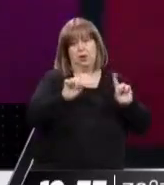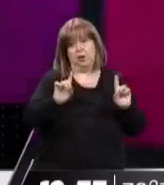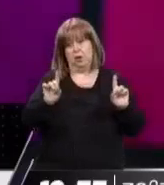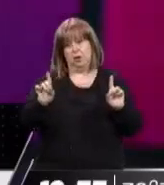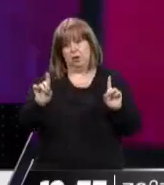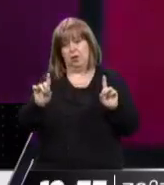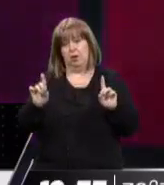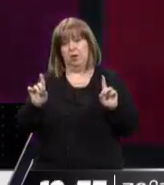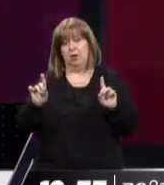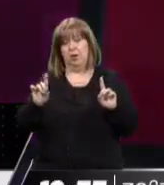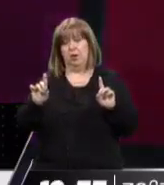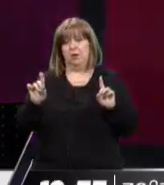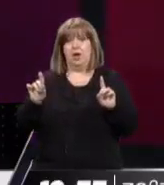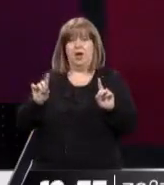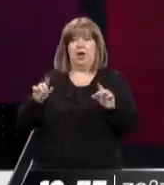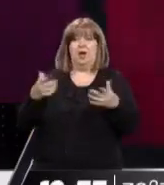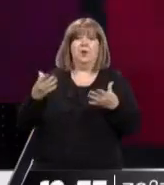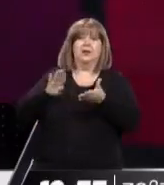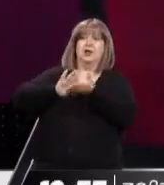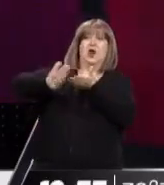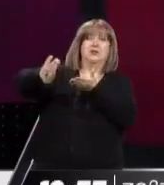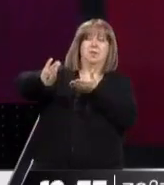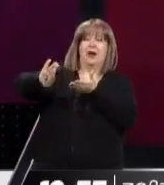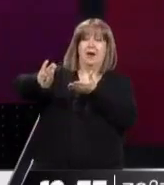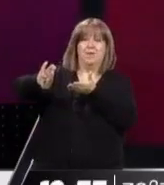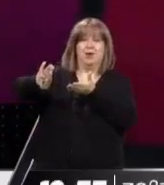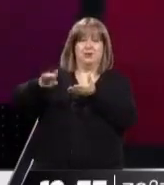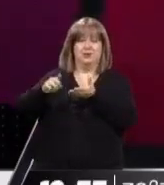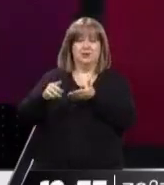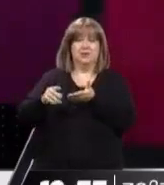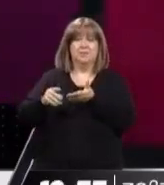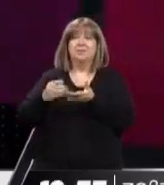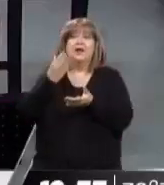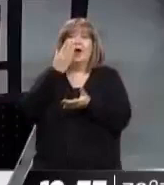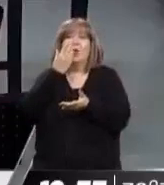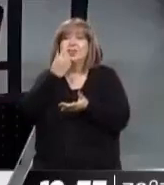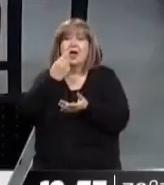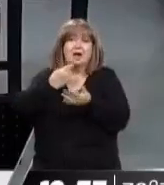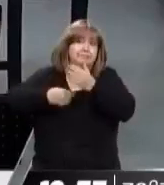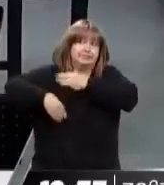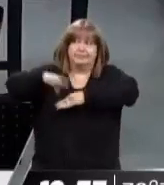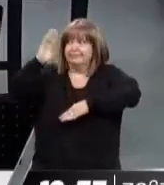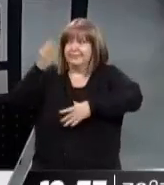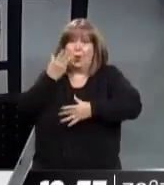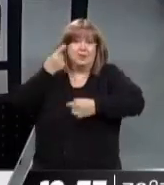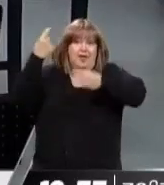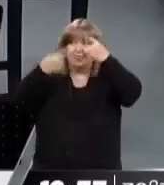porque es como que dejamos de vista la diversidad que puede haber, gustos ahí. Eso es lo lamentable del estereotipo, que